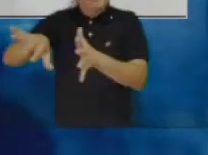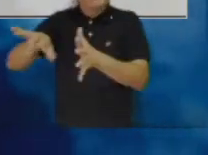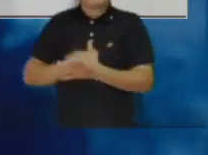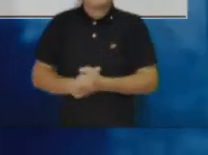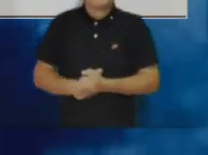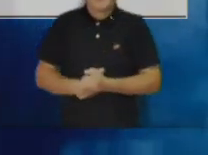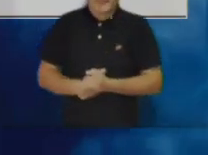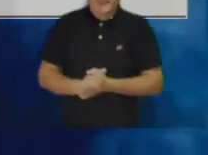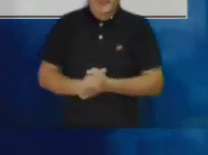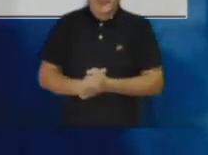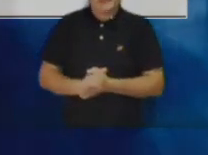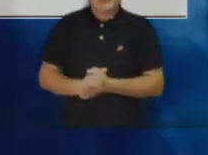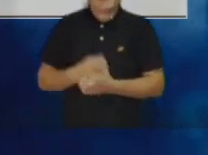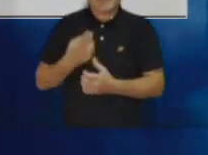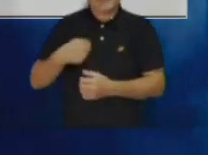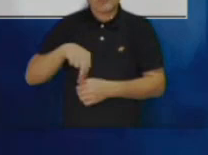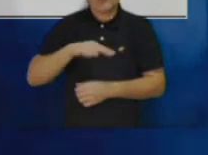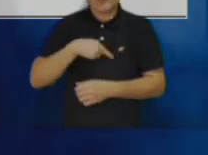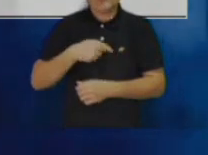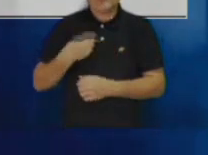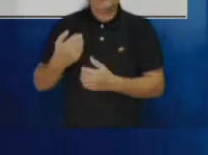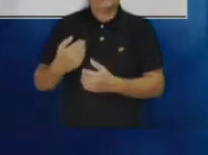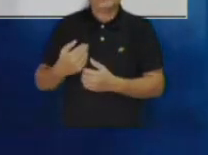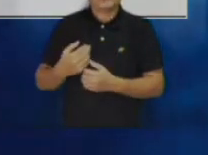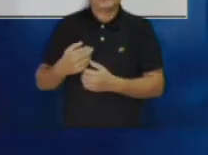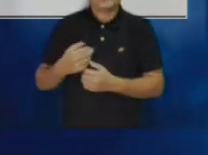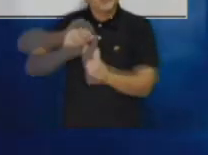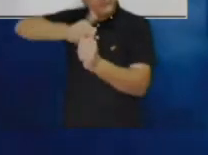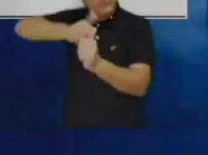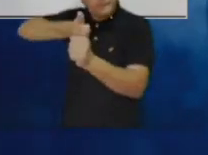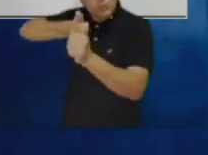en la parte de monitoreo,